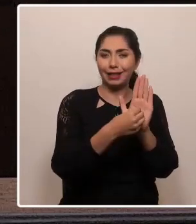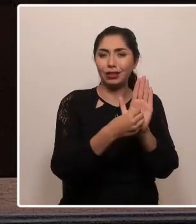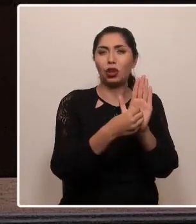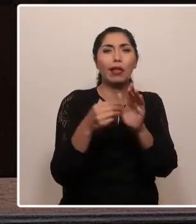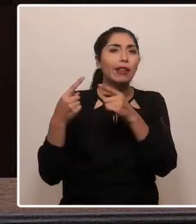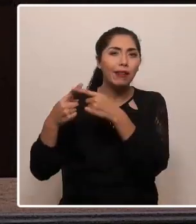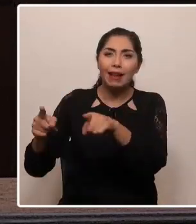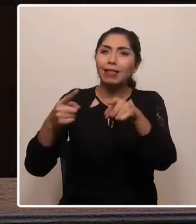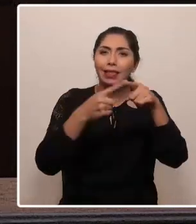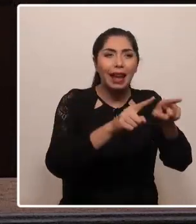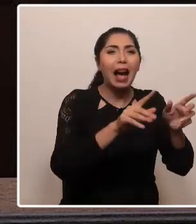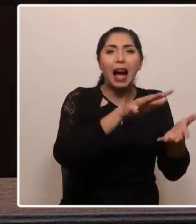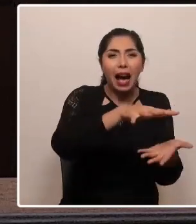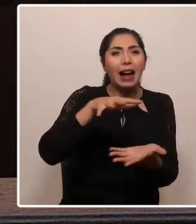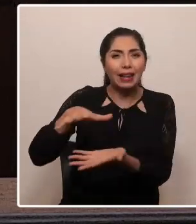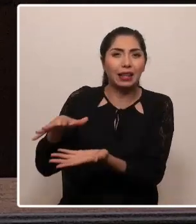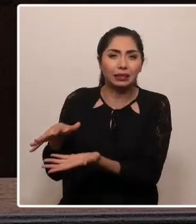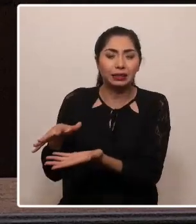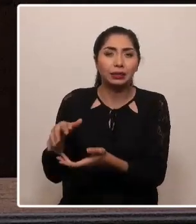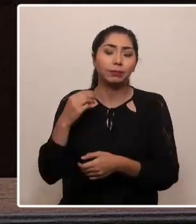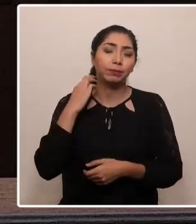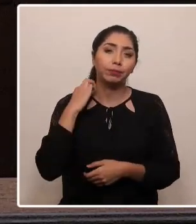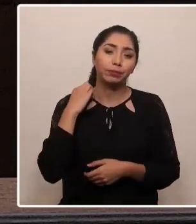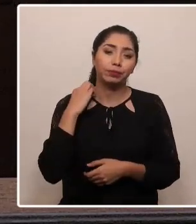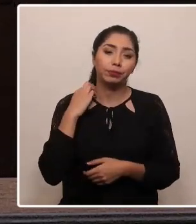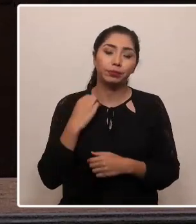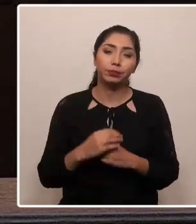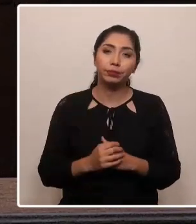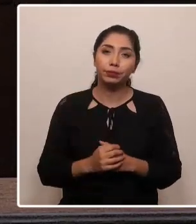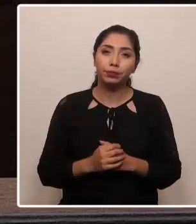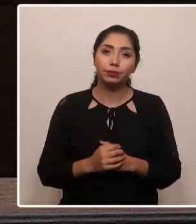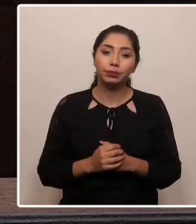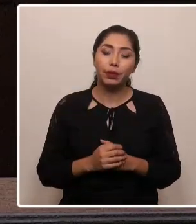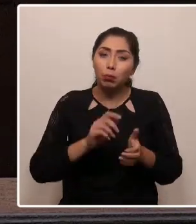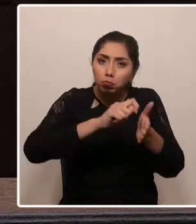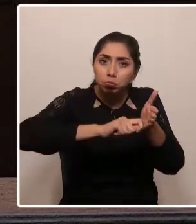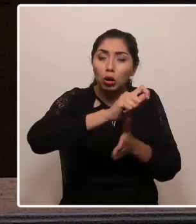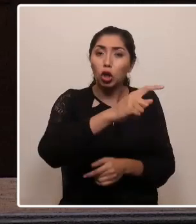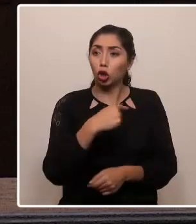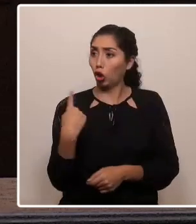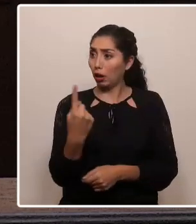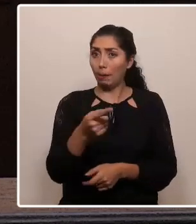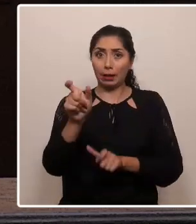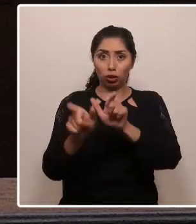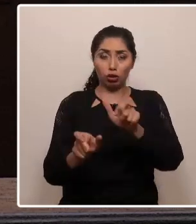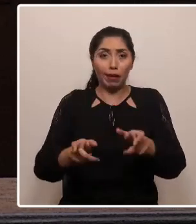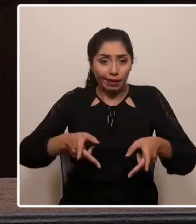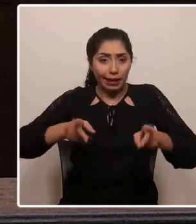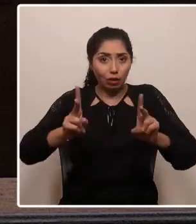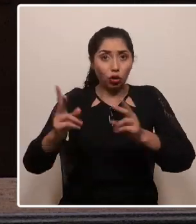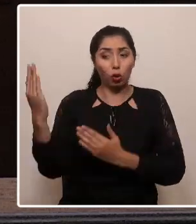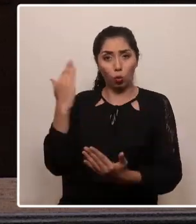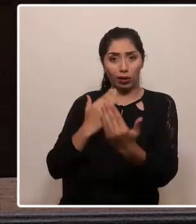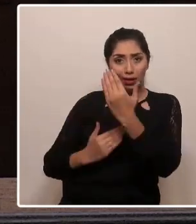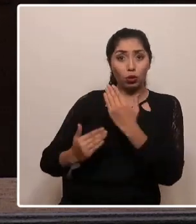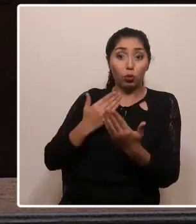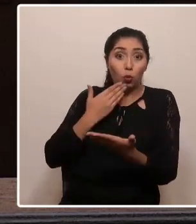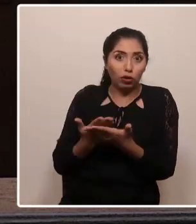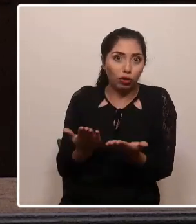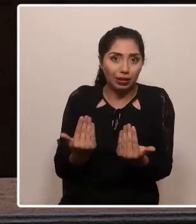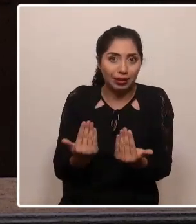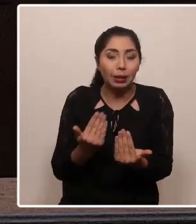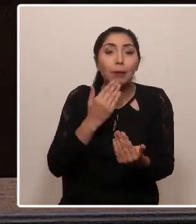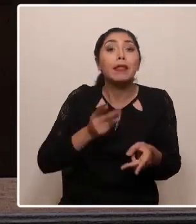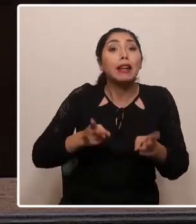multidimensional, reconociendo que todas las personas tendrán derecho a recibir cuidados cuando lo requieran, derecho a cuidar a otros